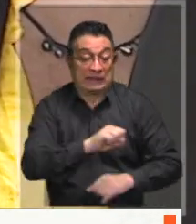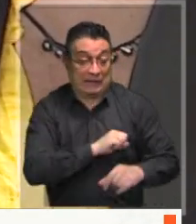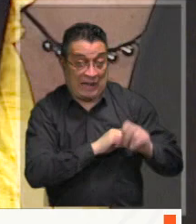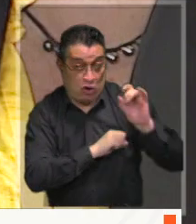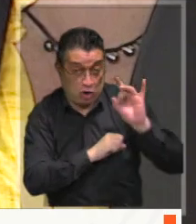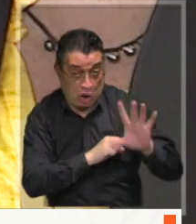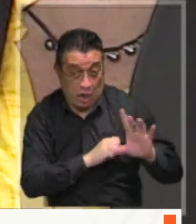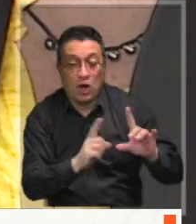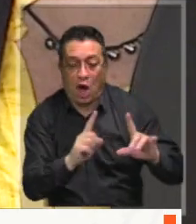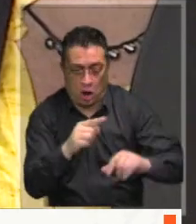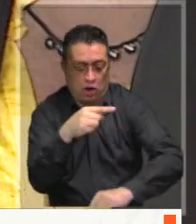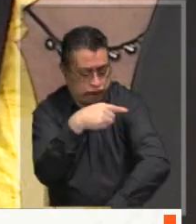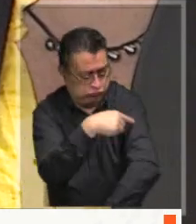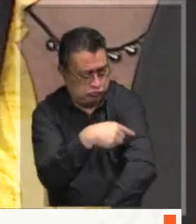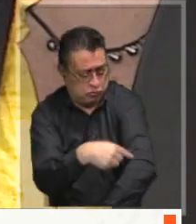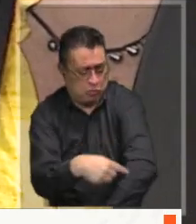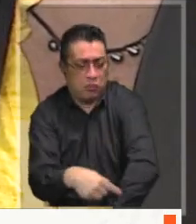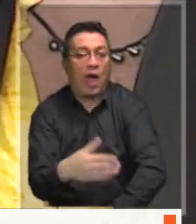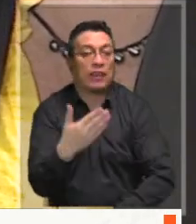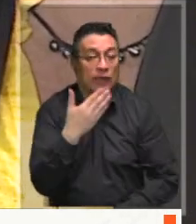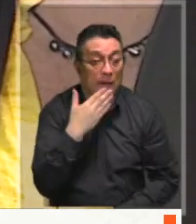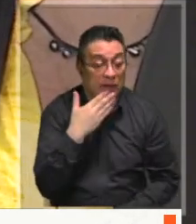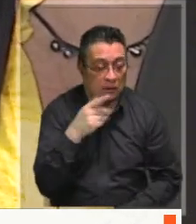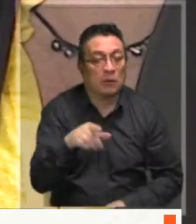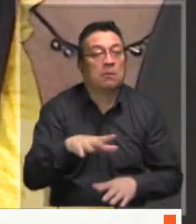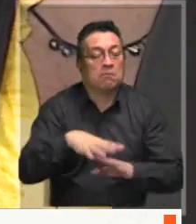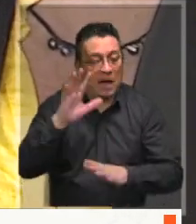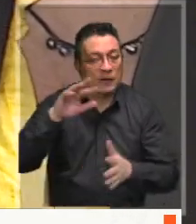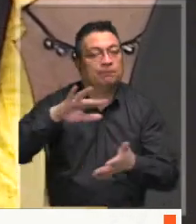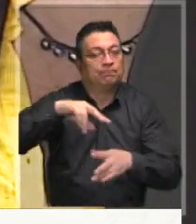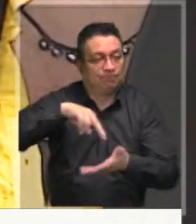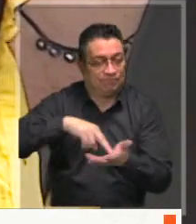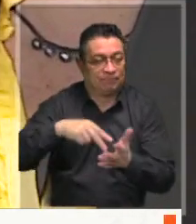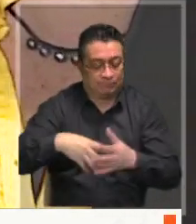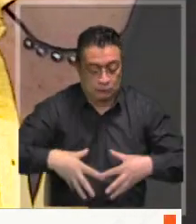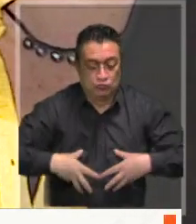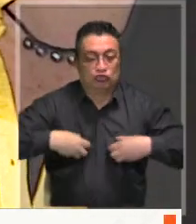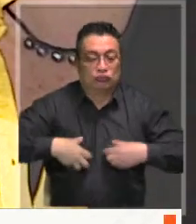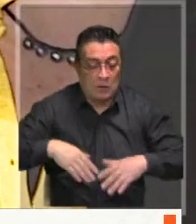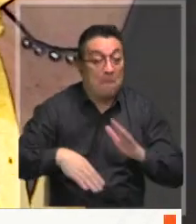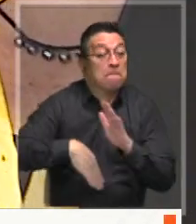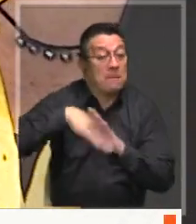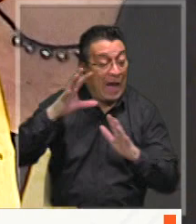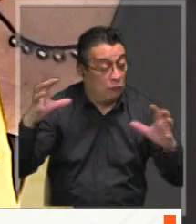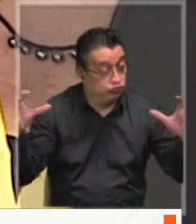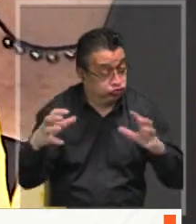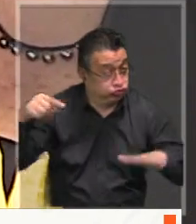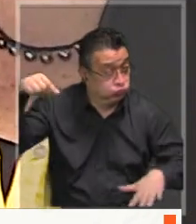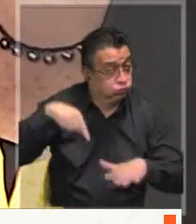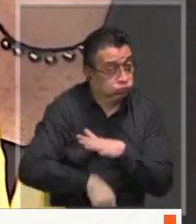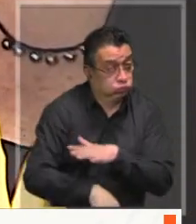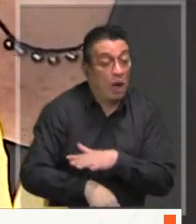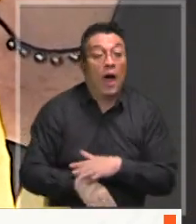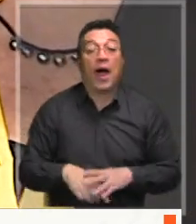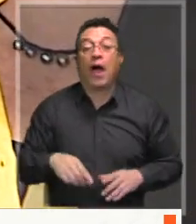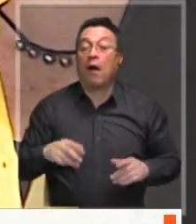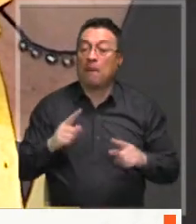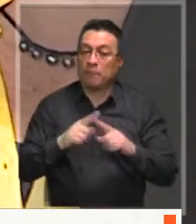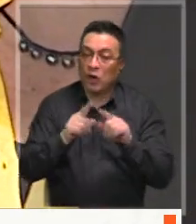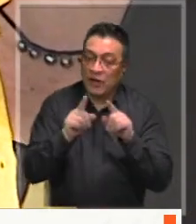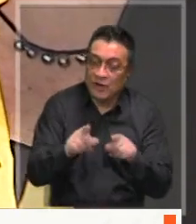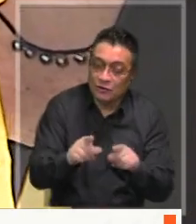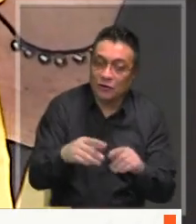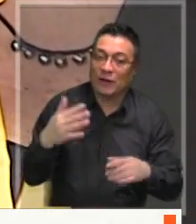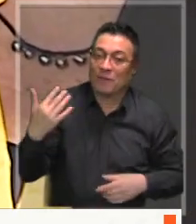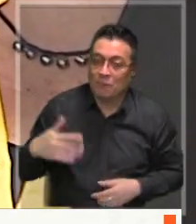distintas ciudades del país. Eso complejiza los cuadros respiratorios, le da una mayor gravedad. Por lo tanto, es importante, primero,